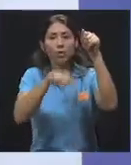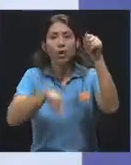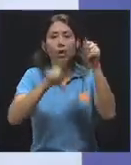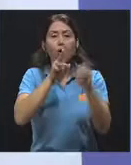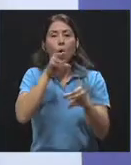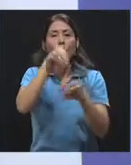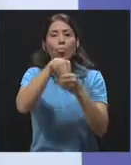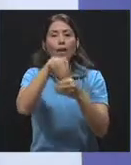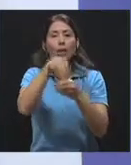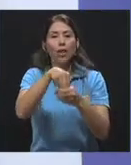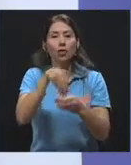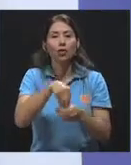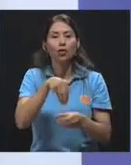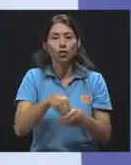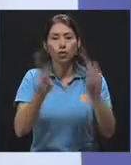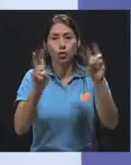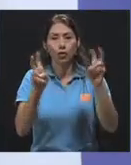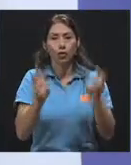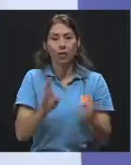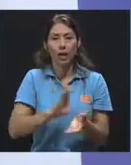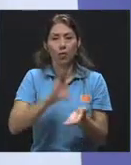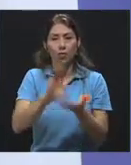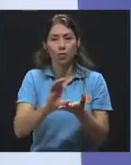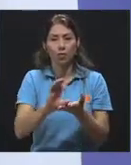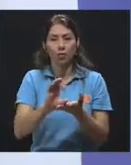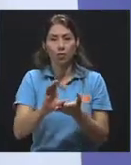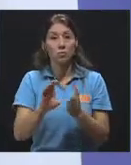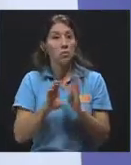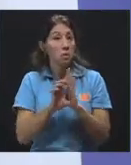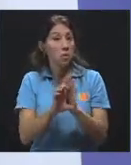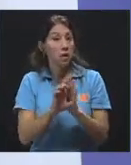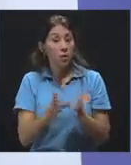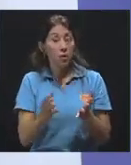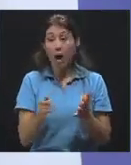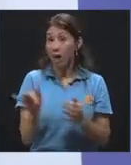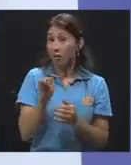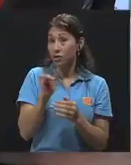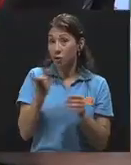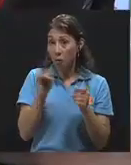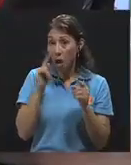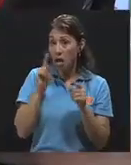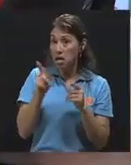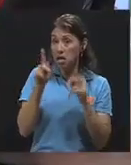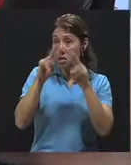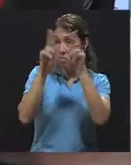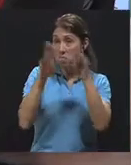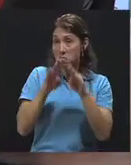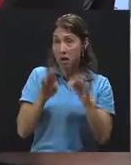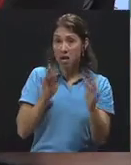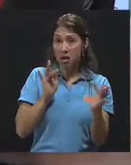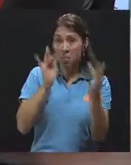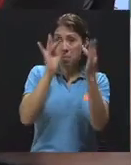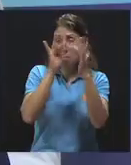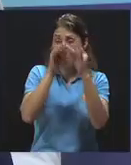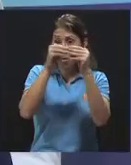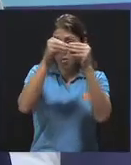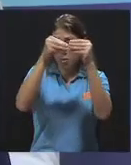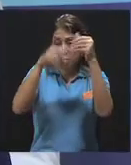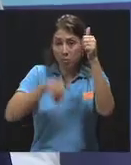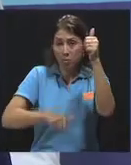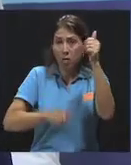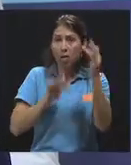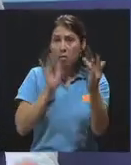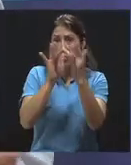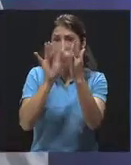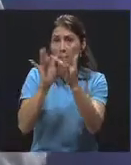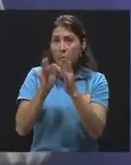los contenidos del curso. O sea, si ya vos querés ser como un programa específico. Hay una hoja de ruta ahí perfectamente y bien. Sí, sí, uno va a la segura, pues